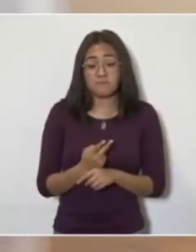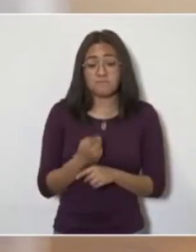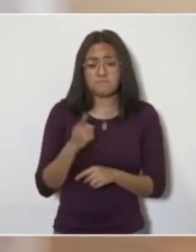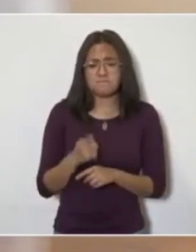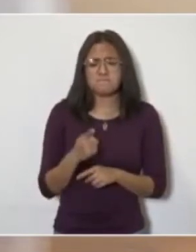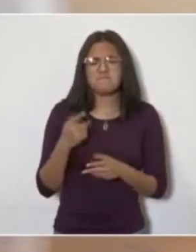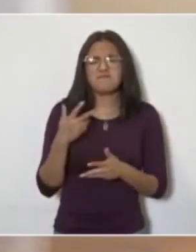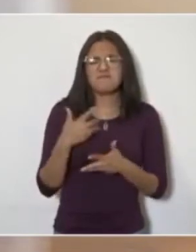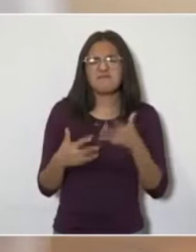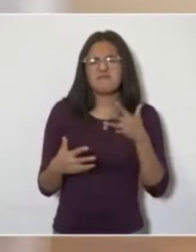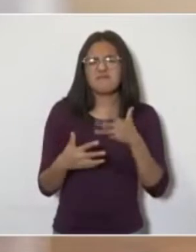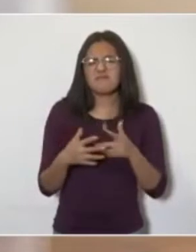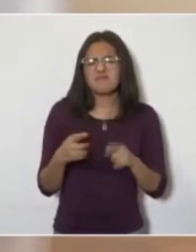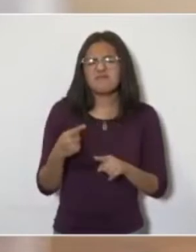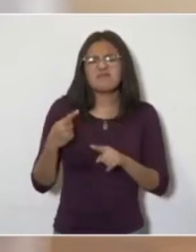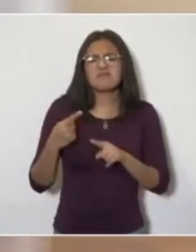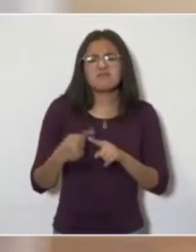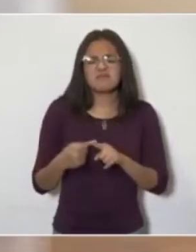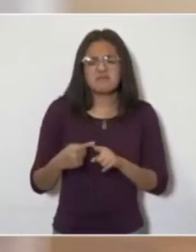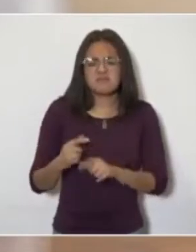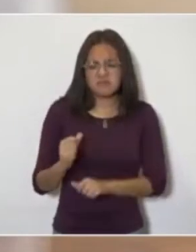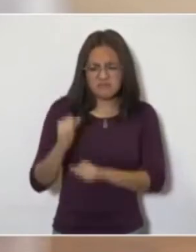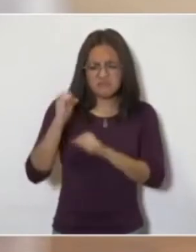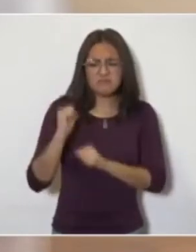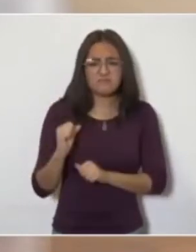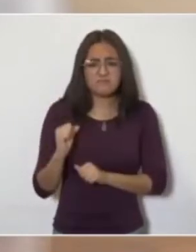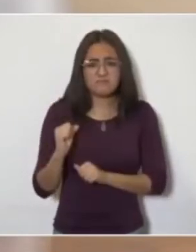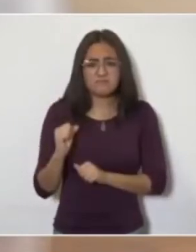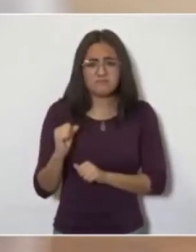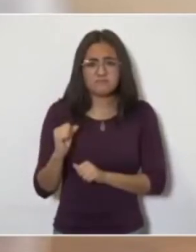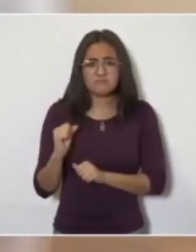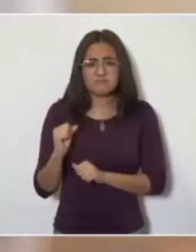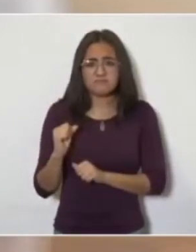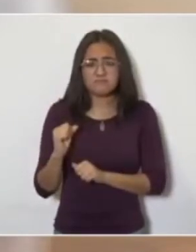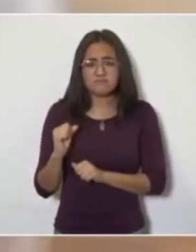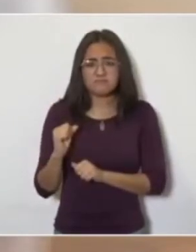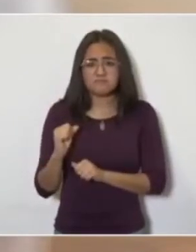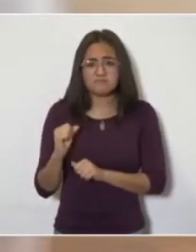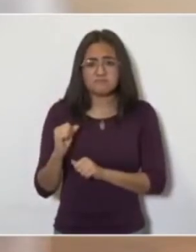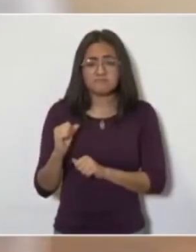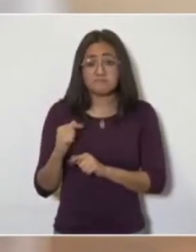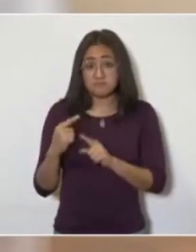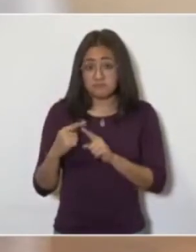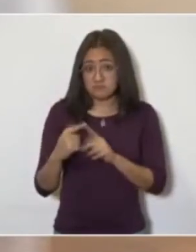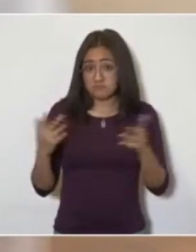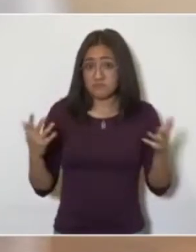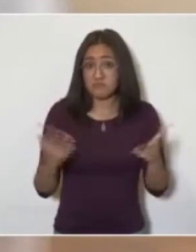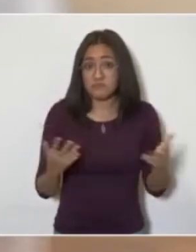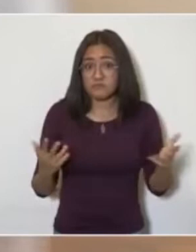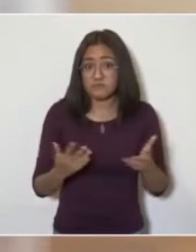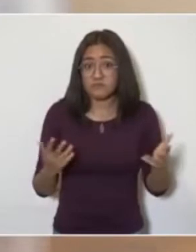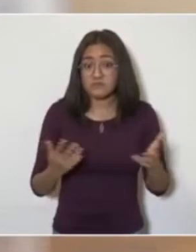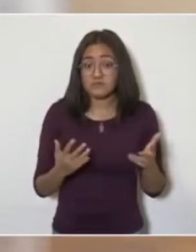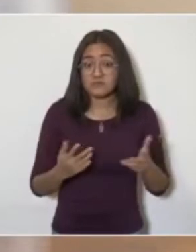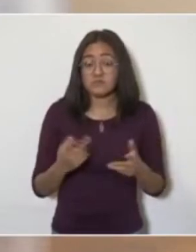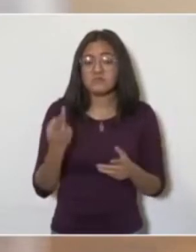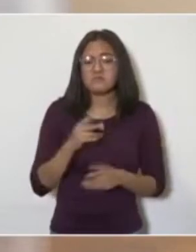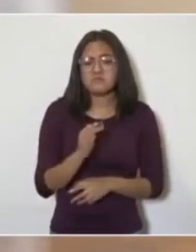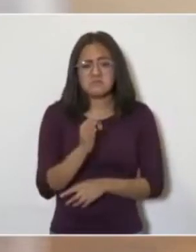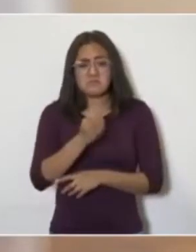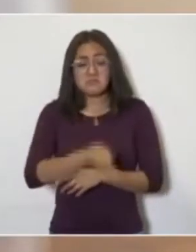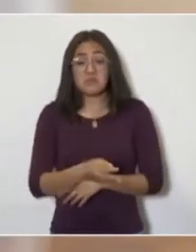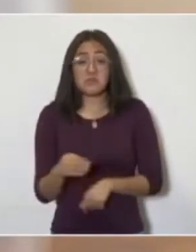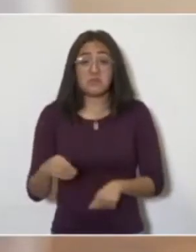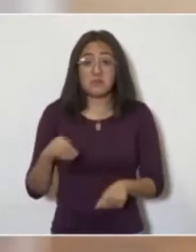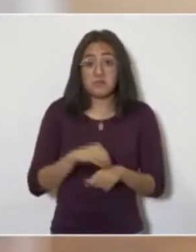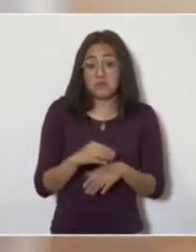obra pública que se llevó a cabo a la autorización de